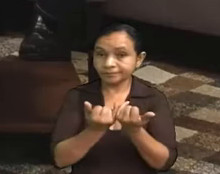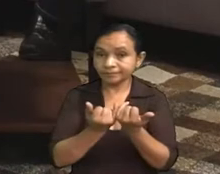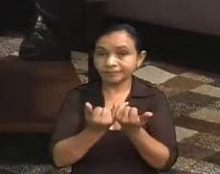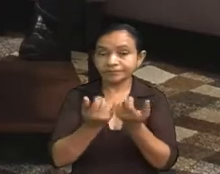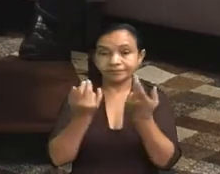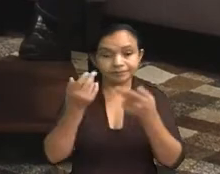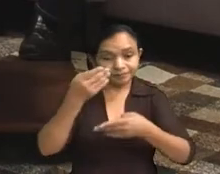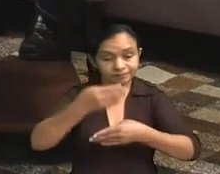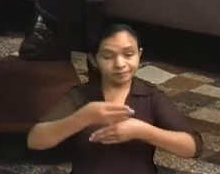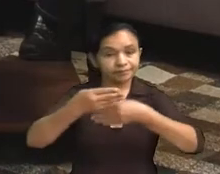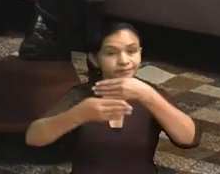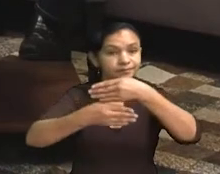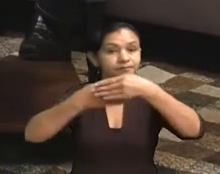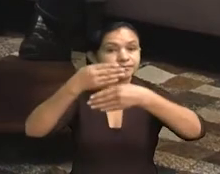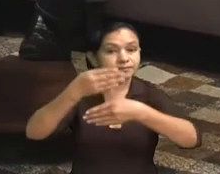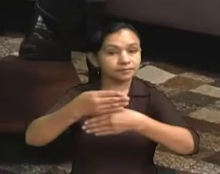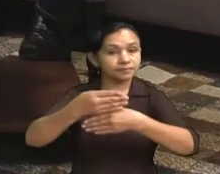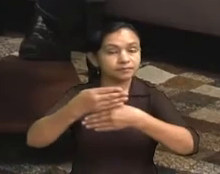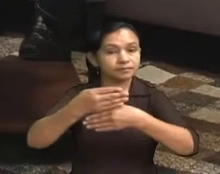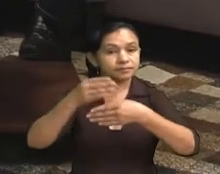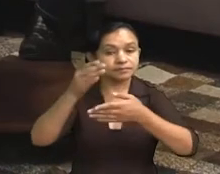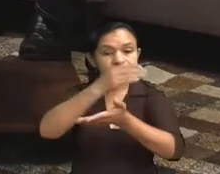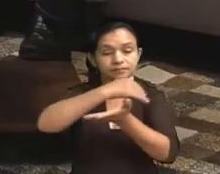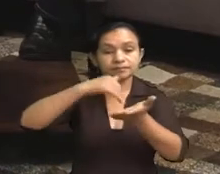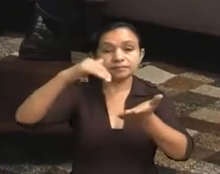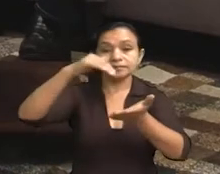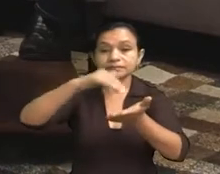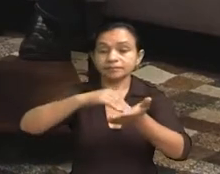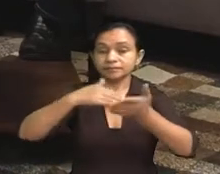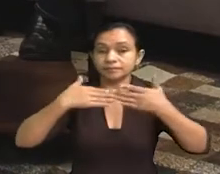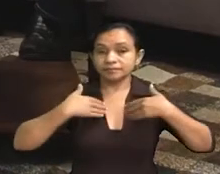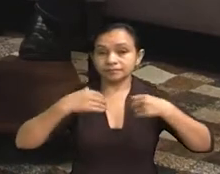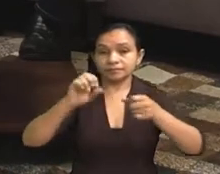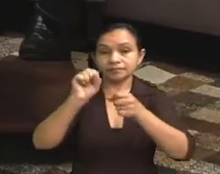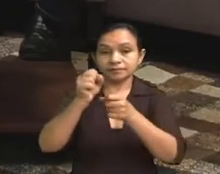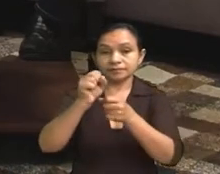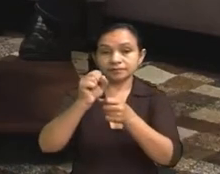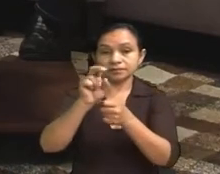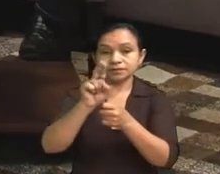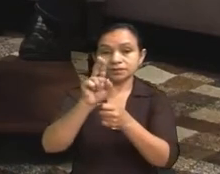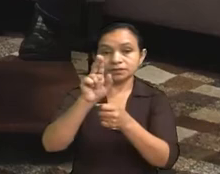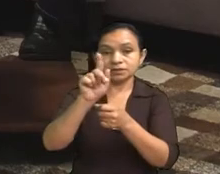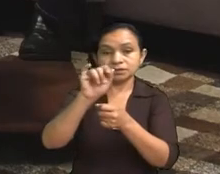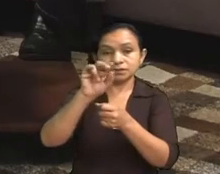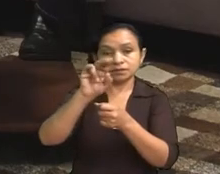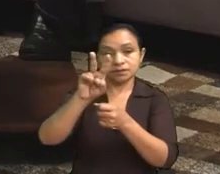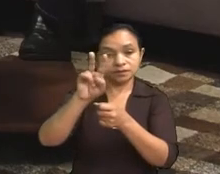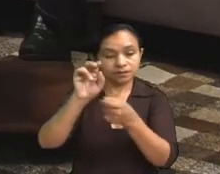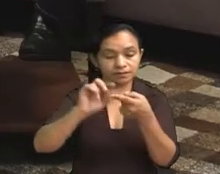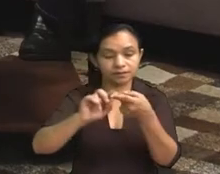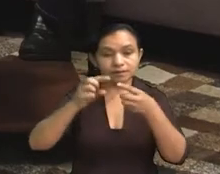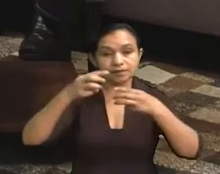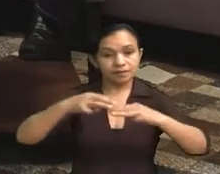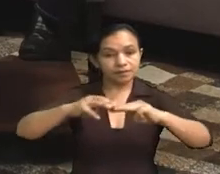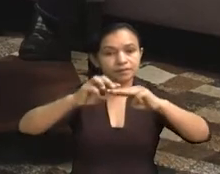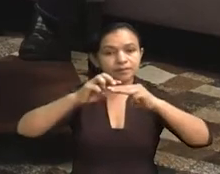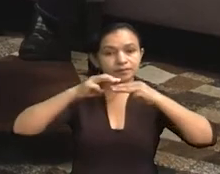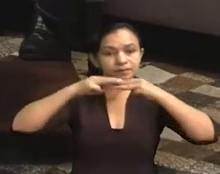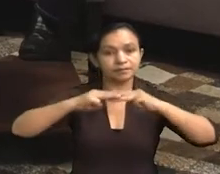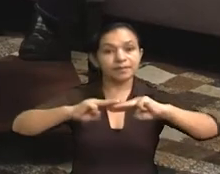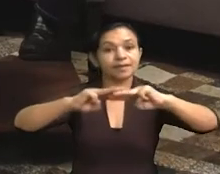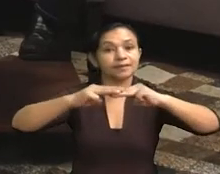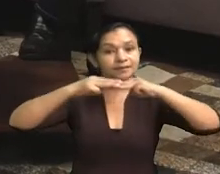se construyeron centros de salud en Subtiaba, en Matiare, okay. Incluso recientemente se